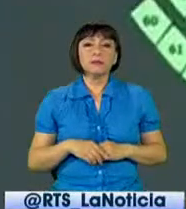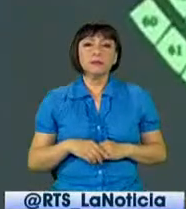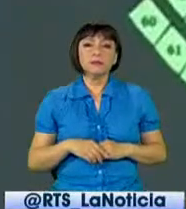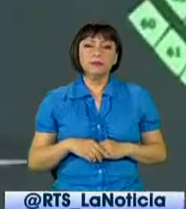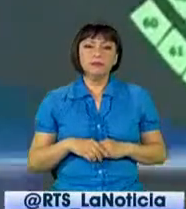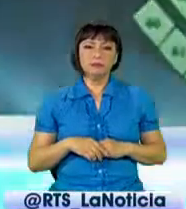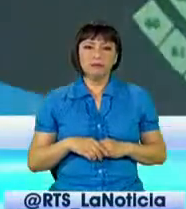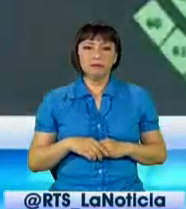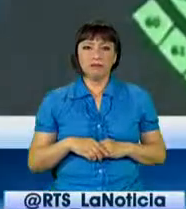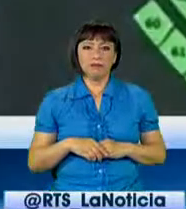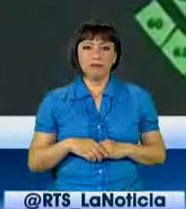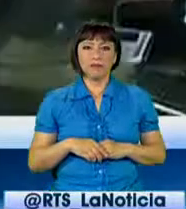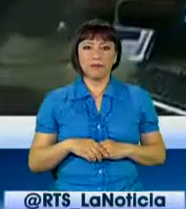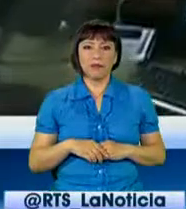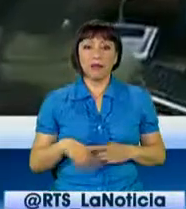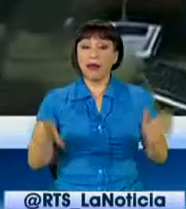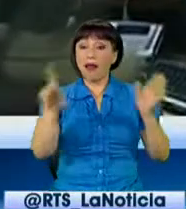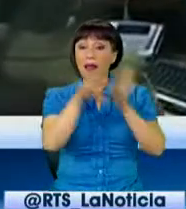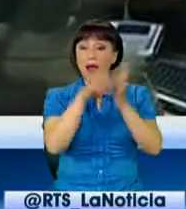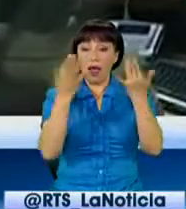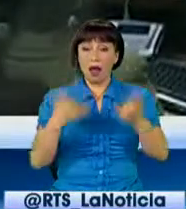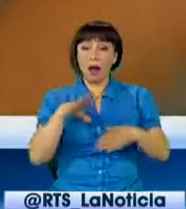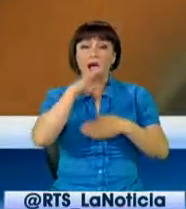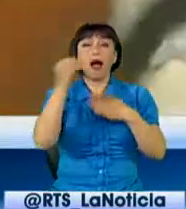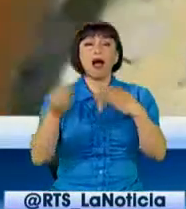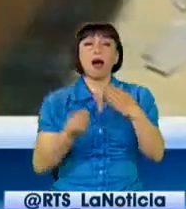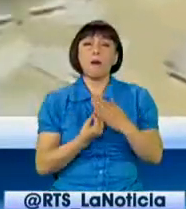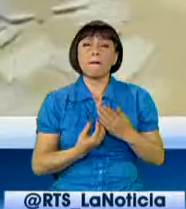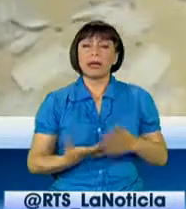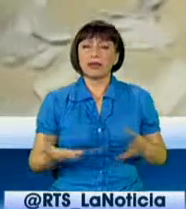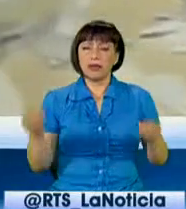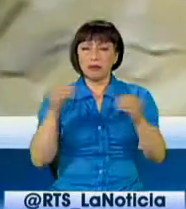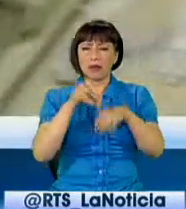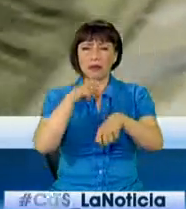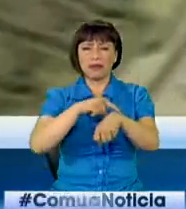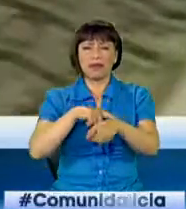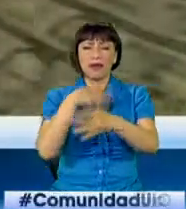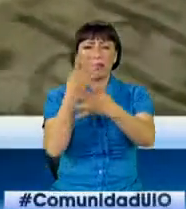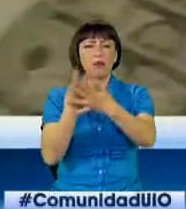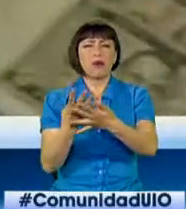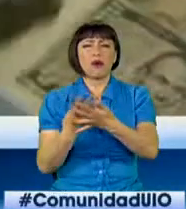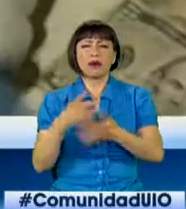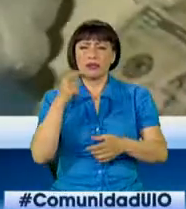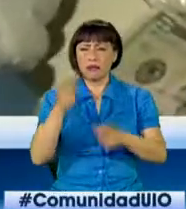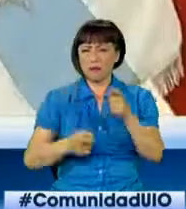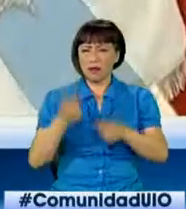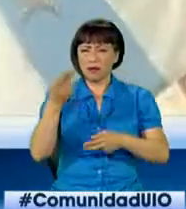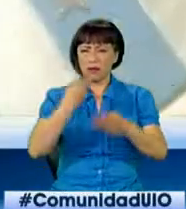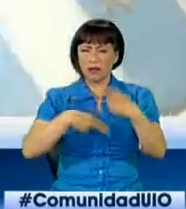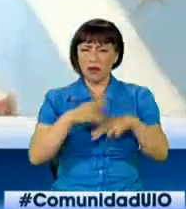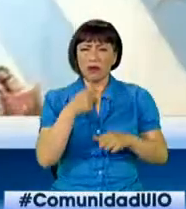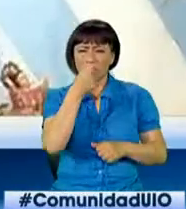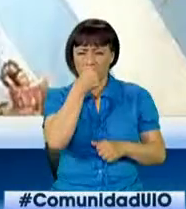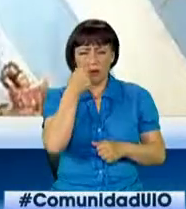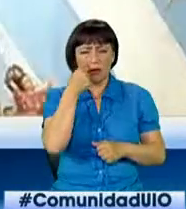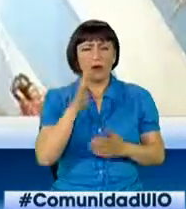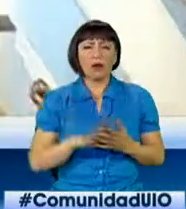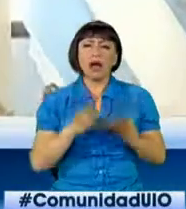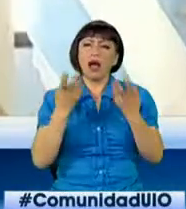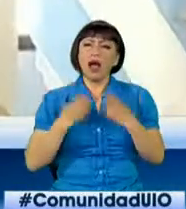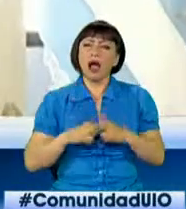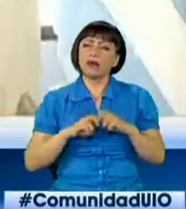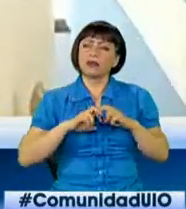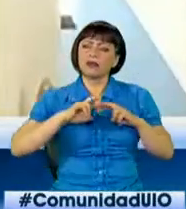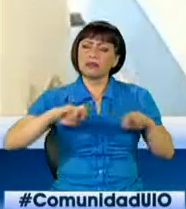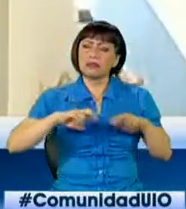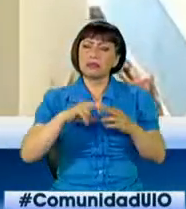Tras el endurecimiento de las penas contra el microtráfico en la Ley de Prevención de Drogas, los operadores de justicia analizan el mecanismo